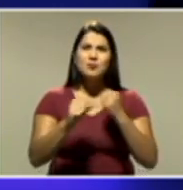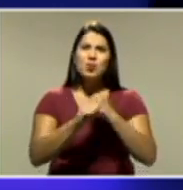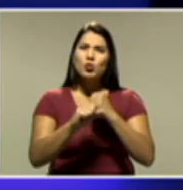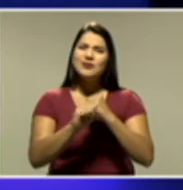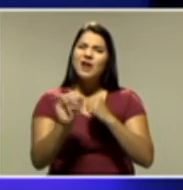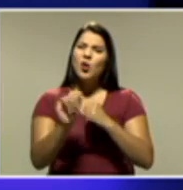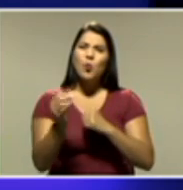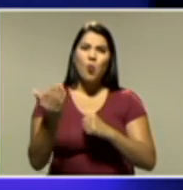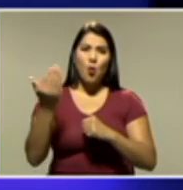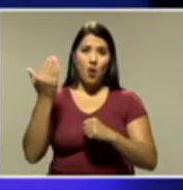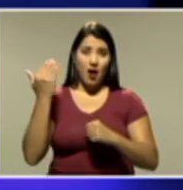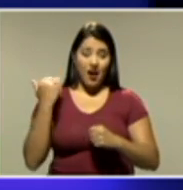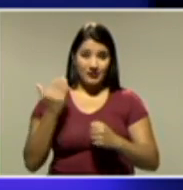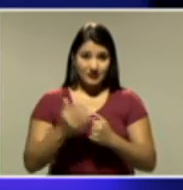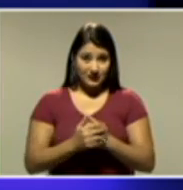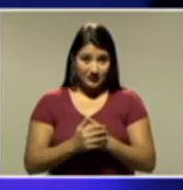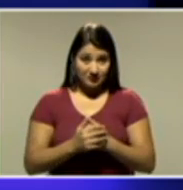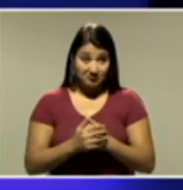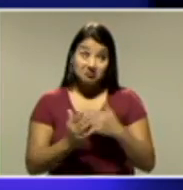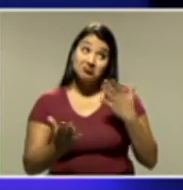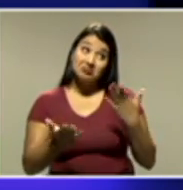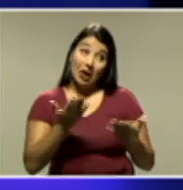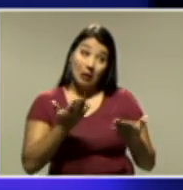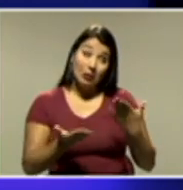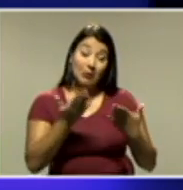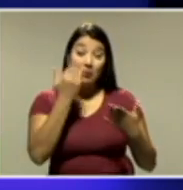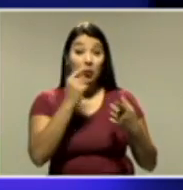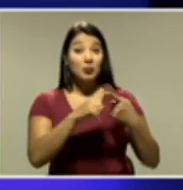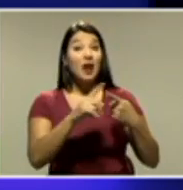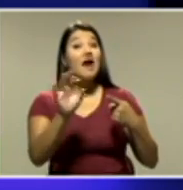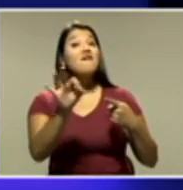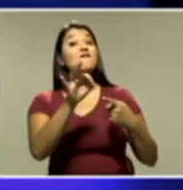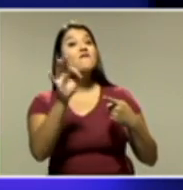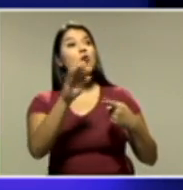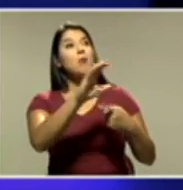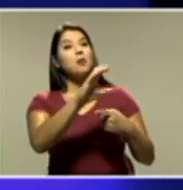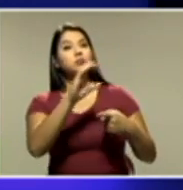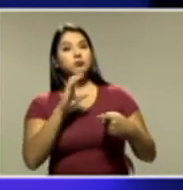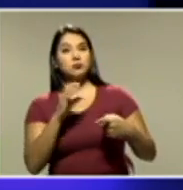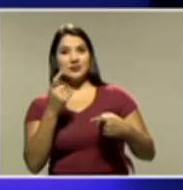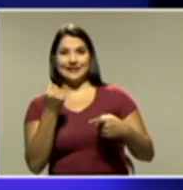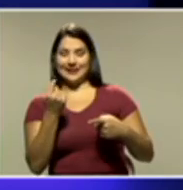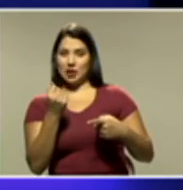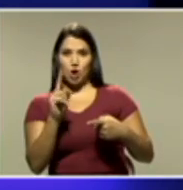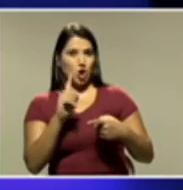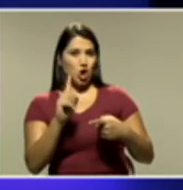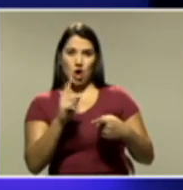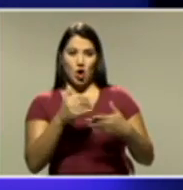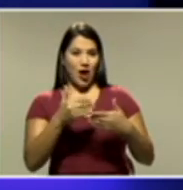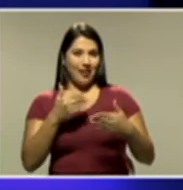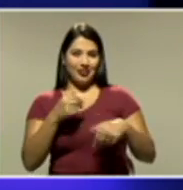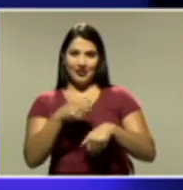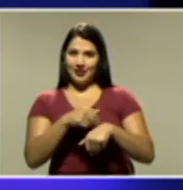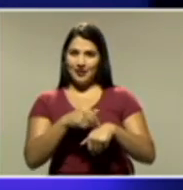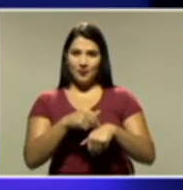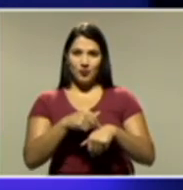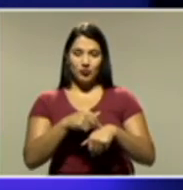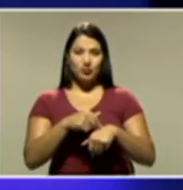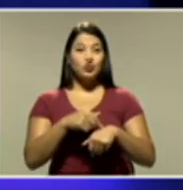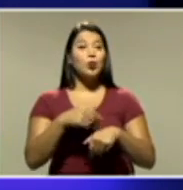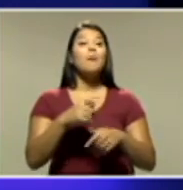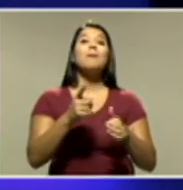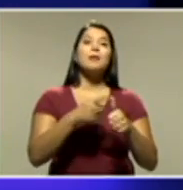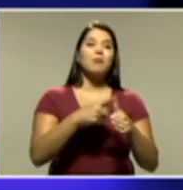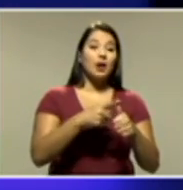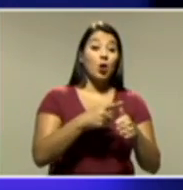entre estos 2 fenómenos, la forma de financiamiento de las campañas municipales y